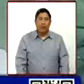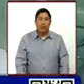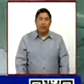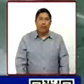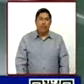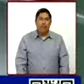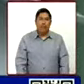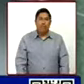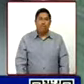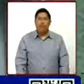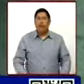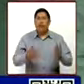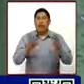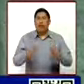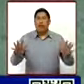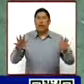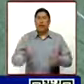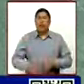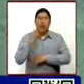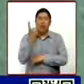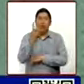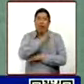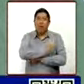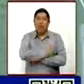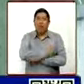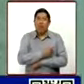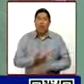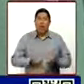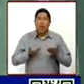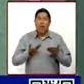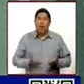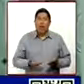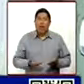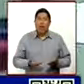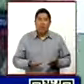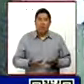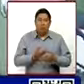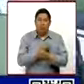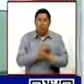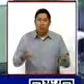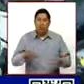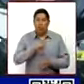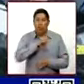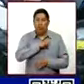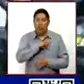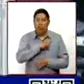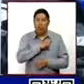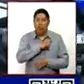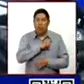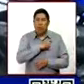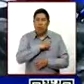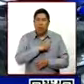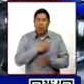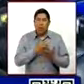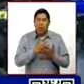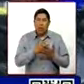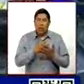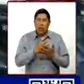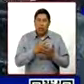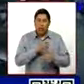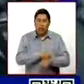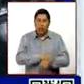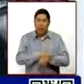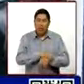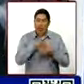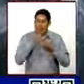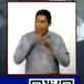íntimas han pasado más de 24 horas y acá en la fuerza anticrimen en las celdas policiales todavía se encuentra prendido esta persona que